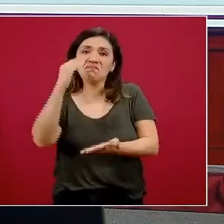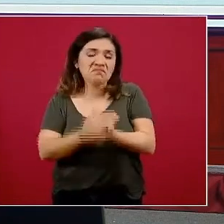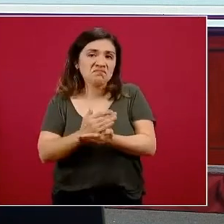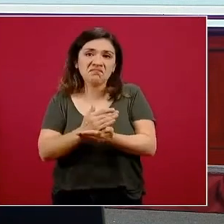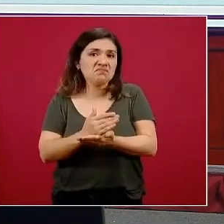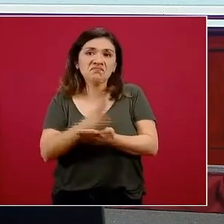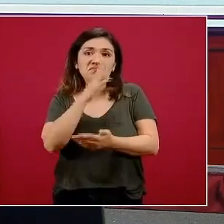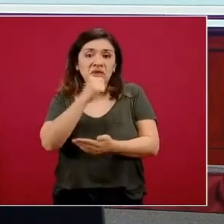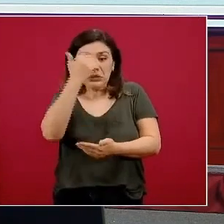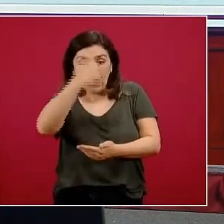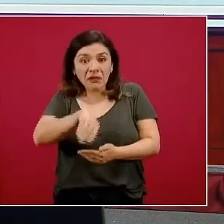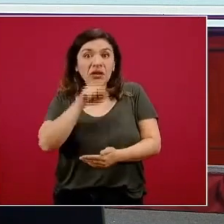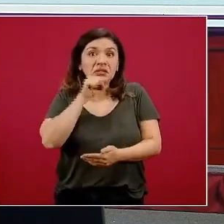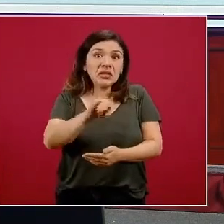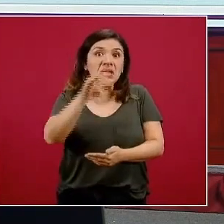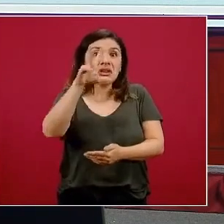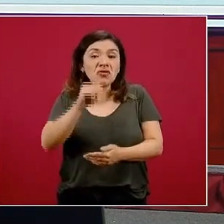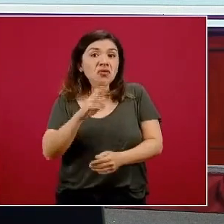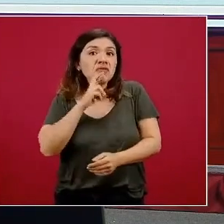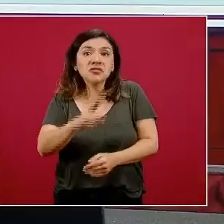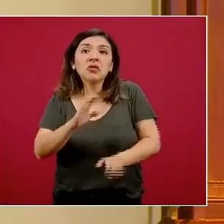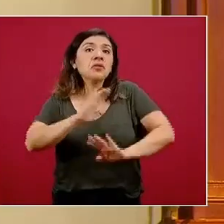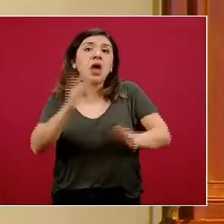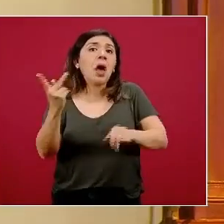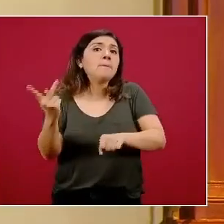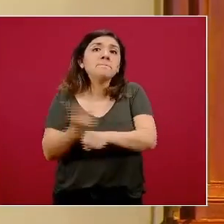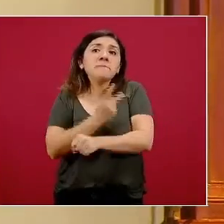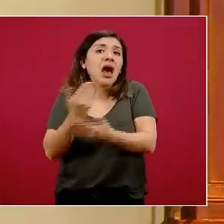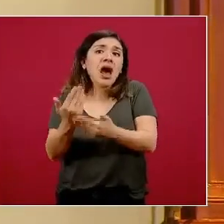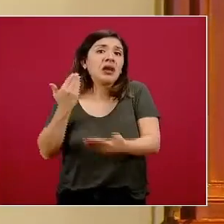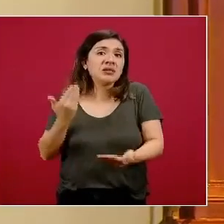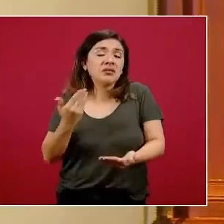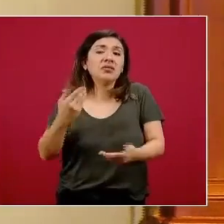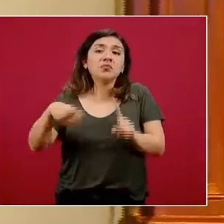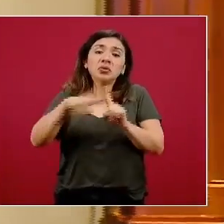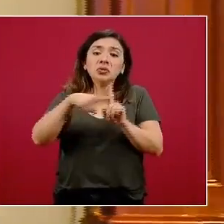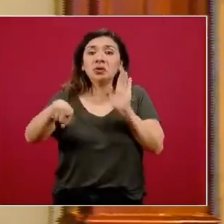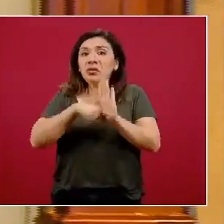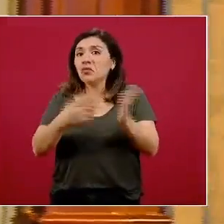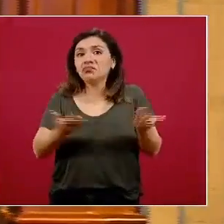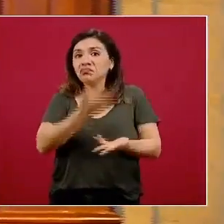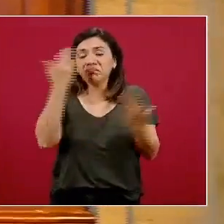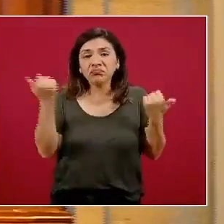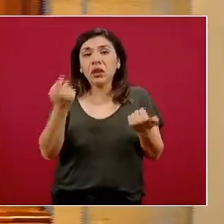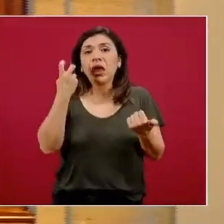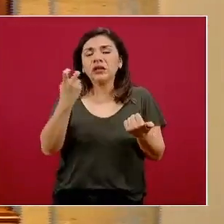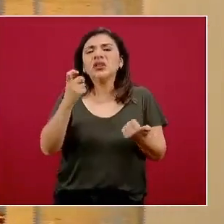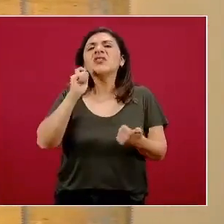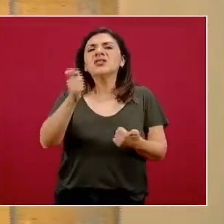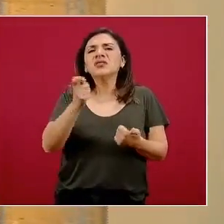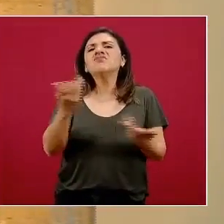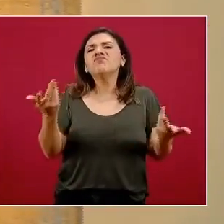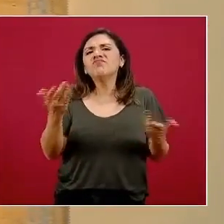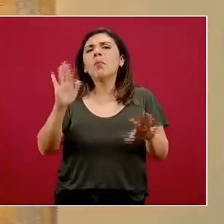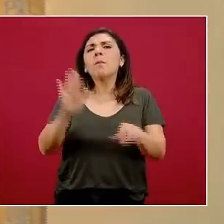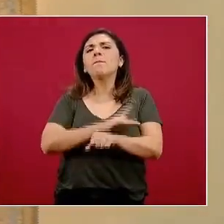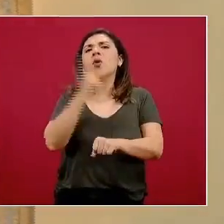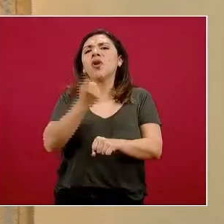poder tener ya un resultado positivo o negativo de las mismas, responden a